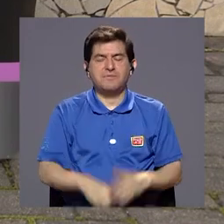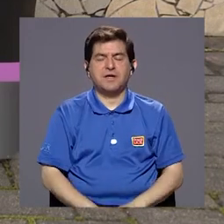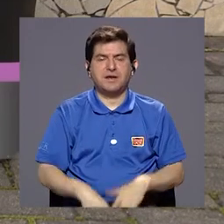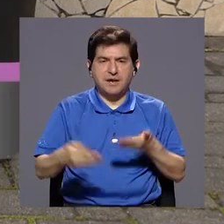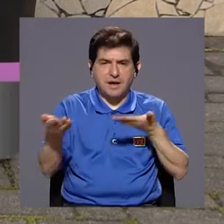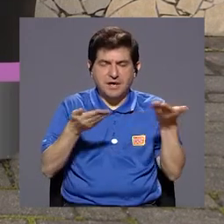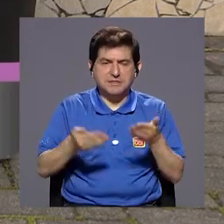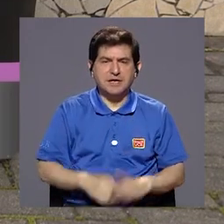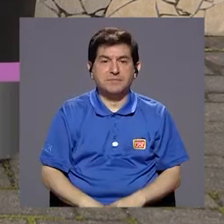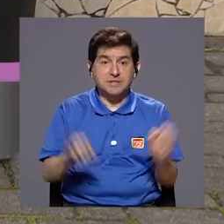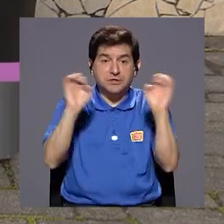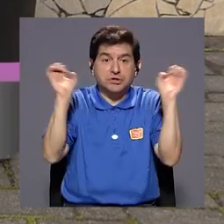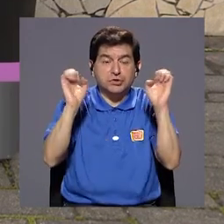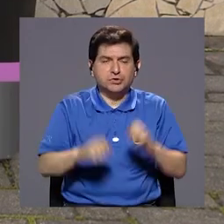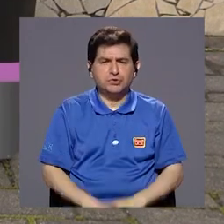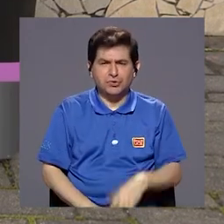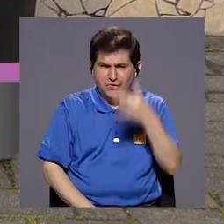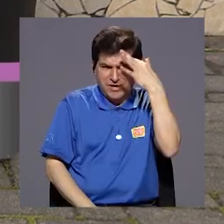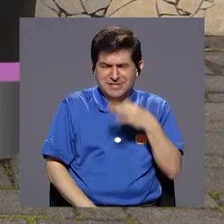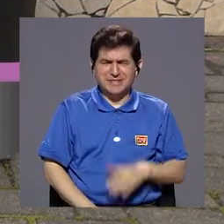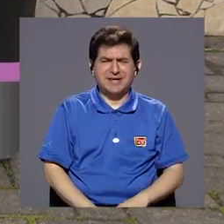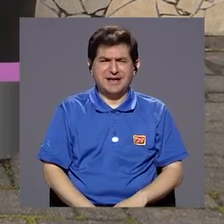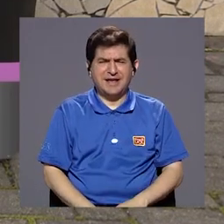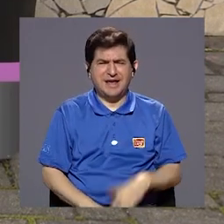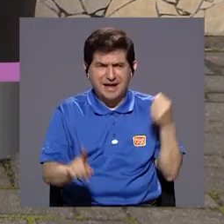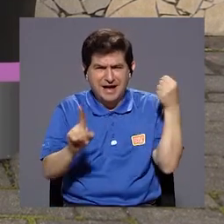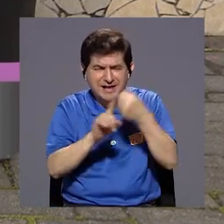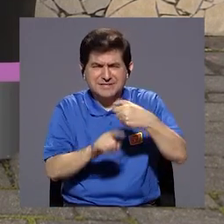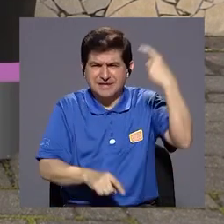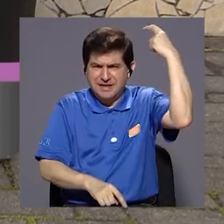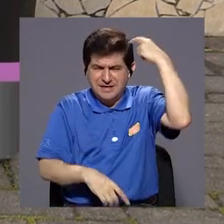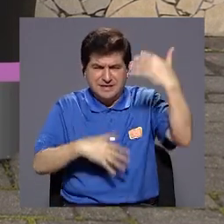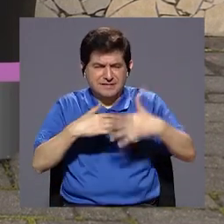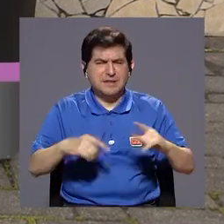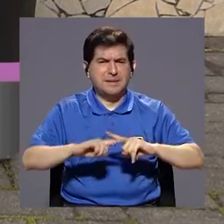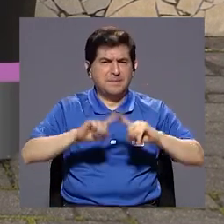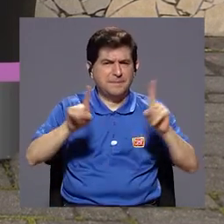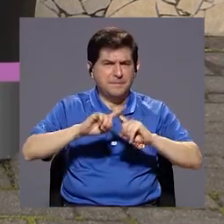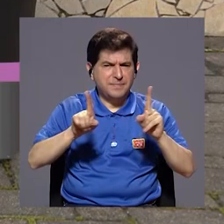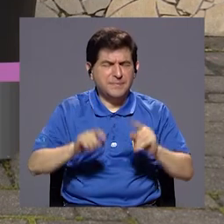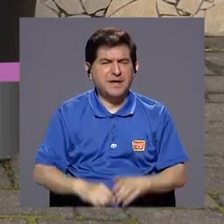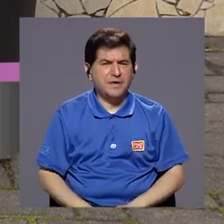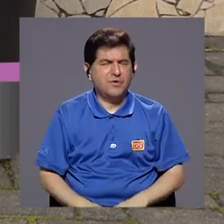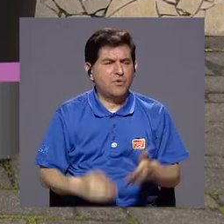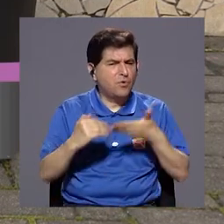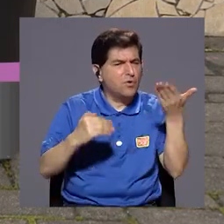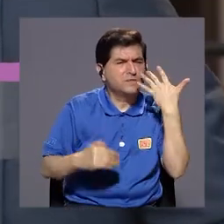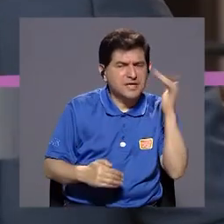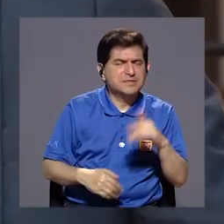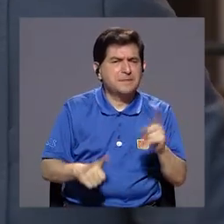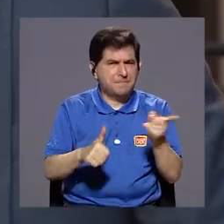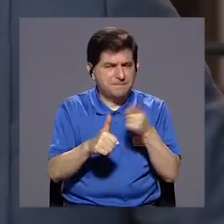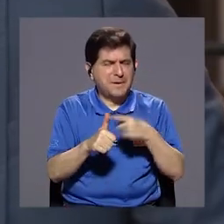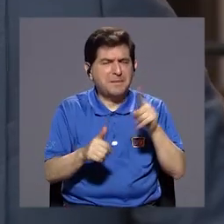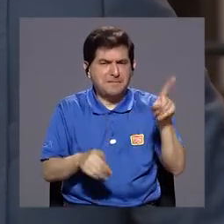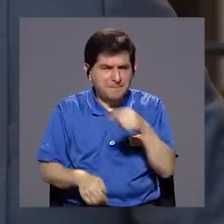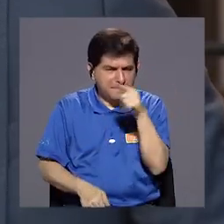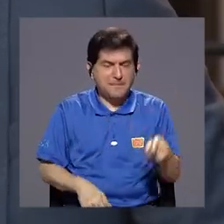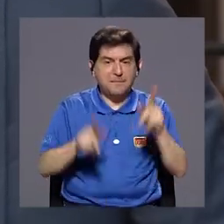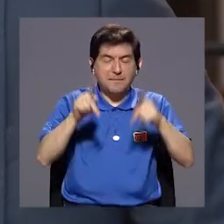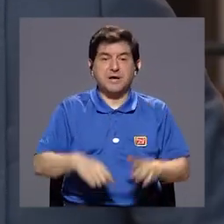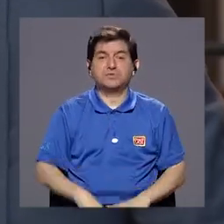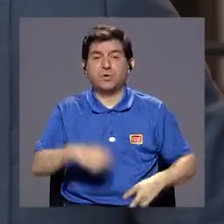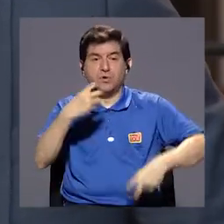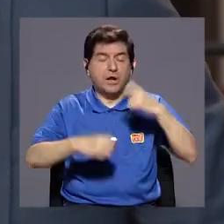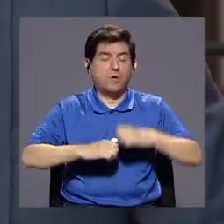servicios de emergencias con la sospecha de un evento cerebrovascular, tenemos que descartar algunas cosas que se pueden parecer. Por ejemplo, un paciente con